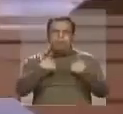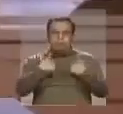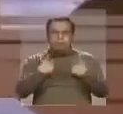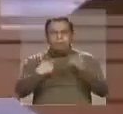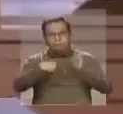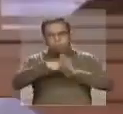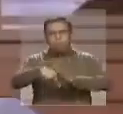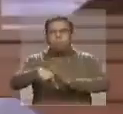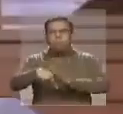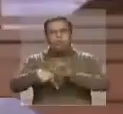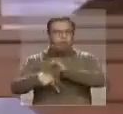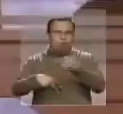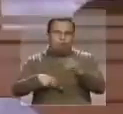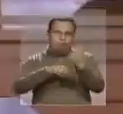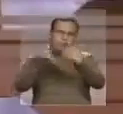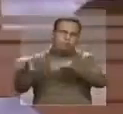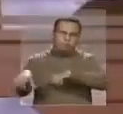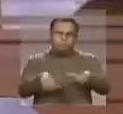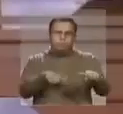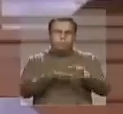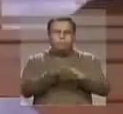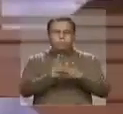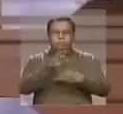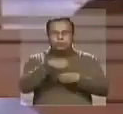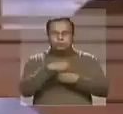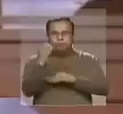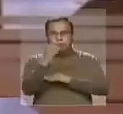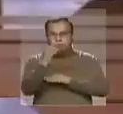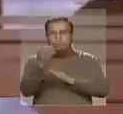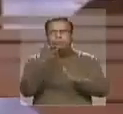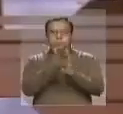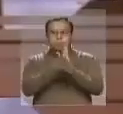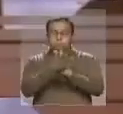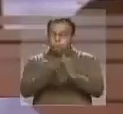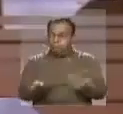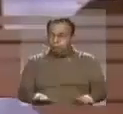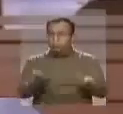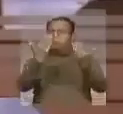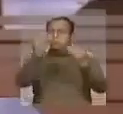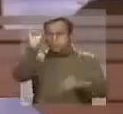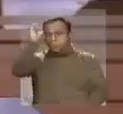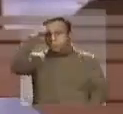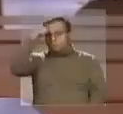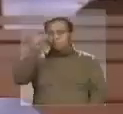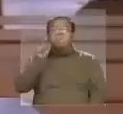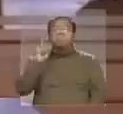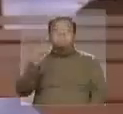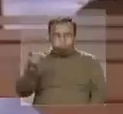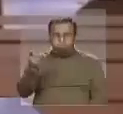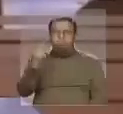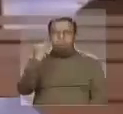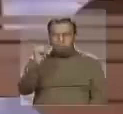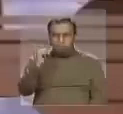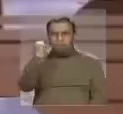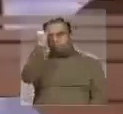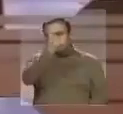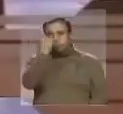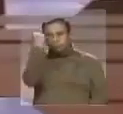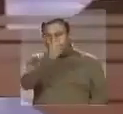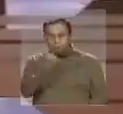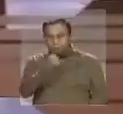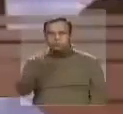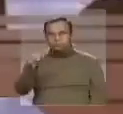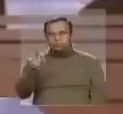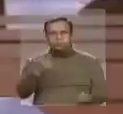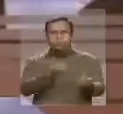del desplazamiento y de otras conductas delictivas en nuestro país, así que también valdría la pena recordar que allí hay muchas mujeres que merecen que